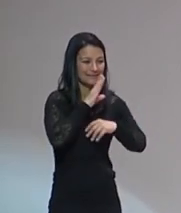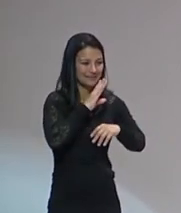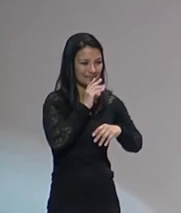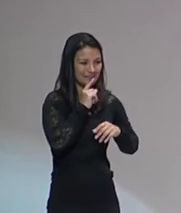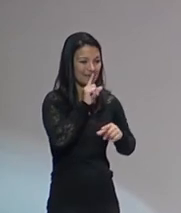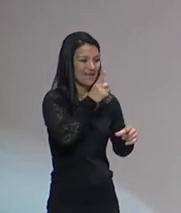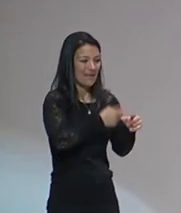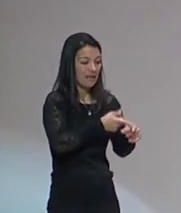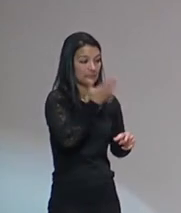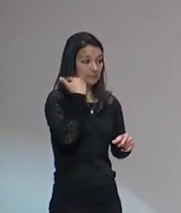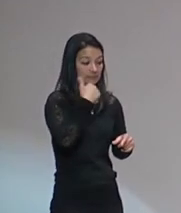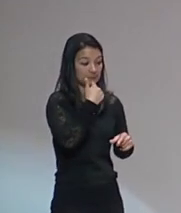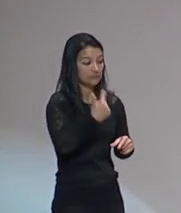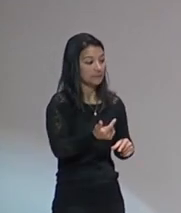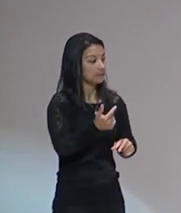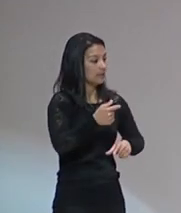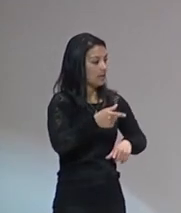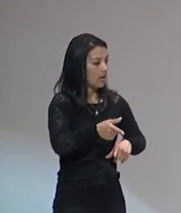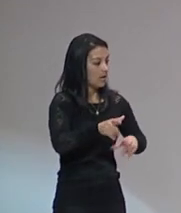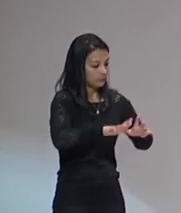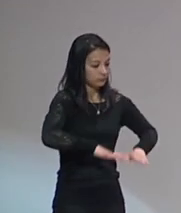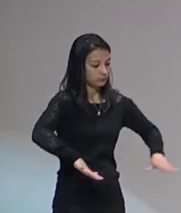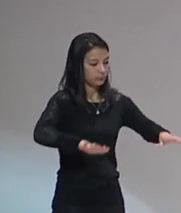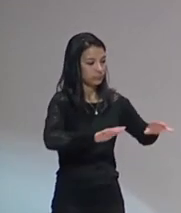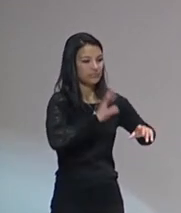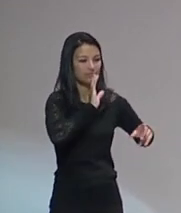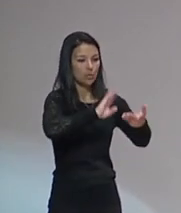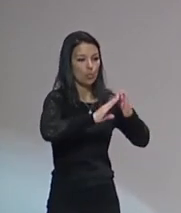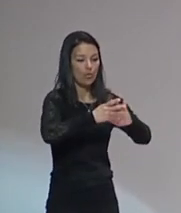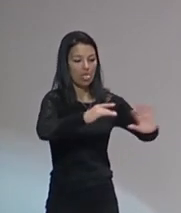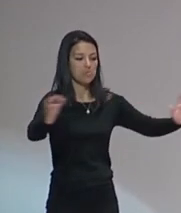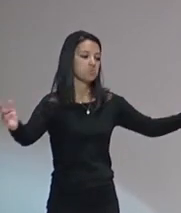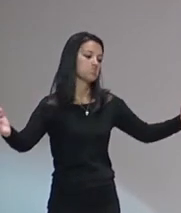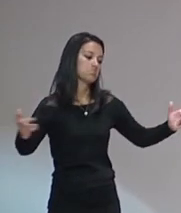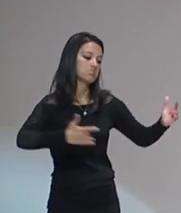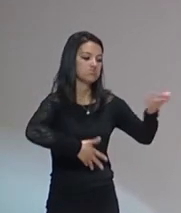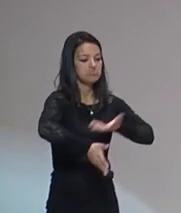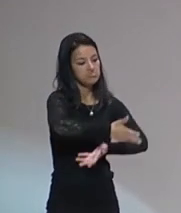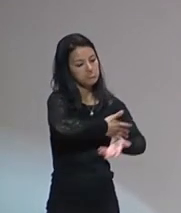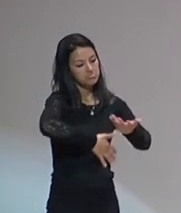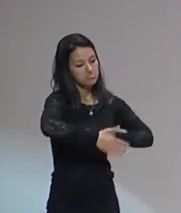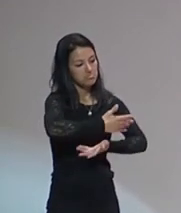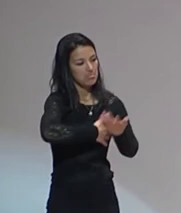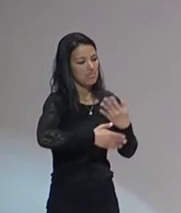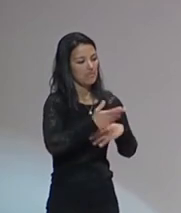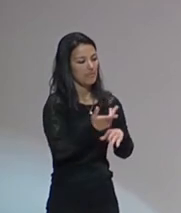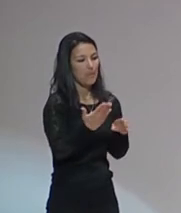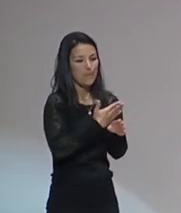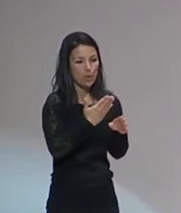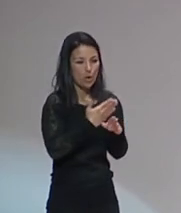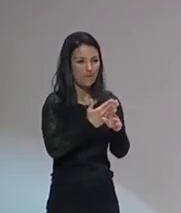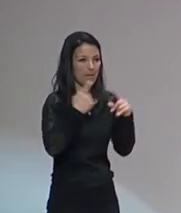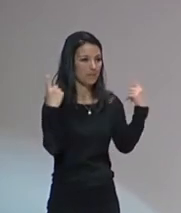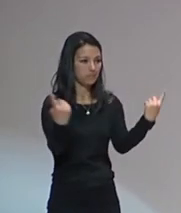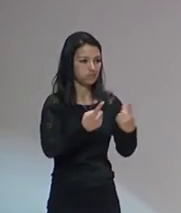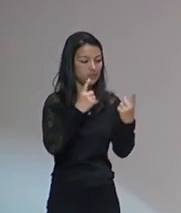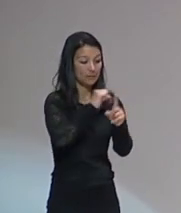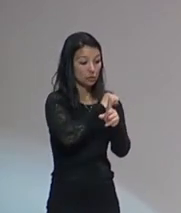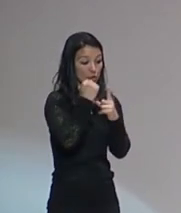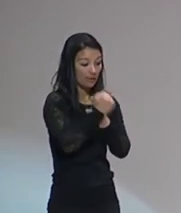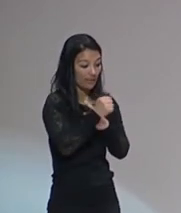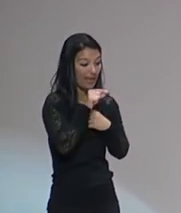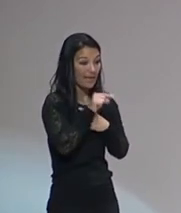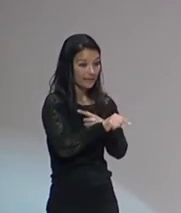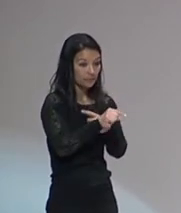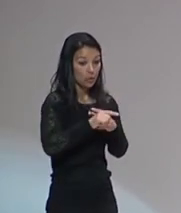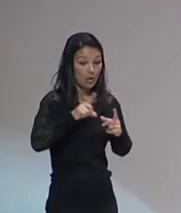la comunidad llega a dialogar, a debatir los problemas de su sociedad,